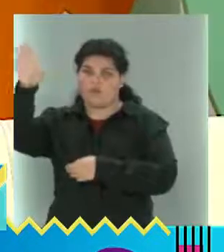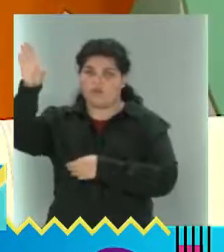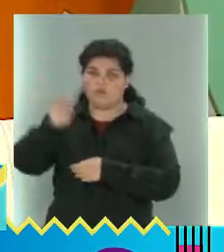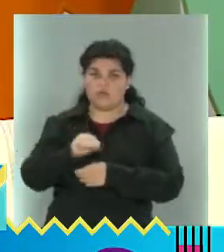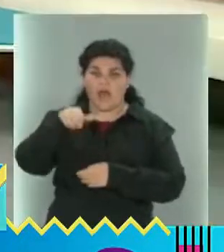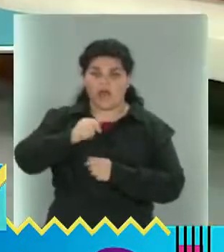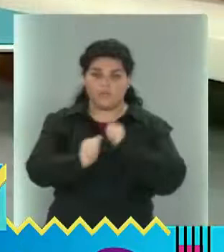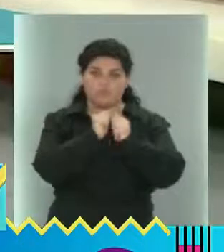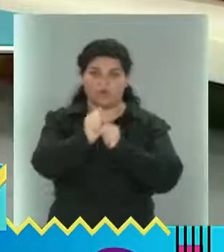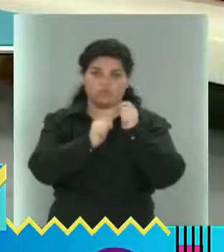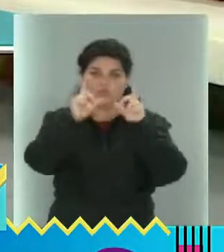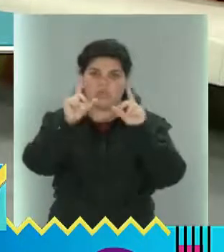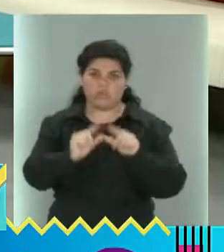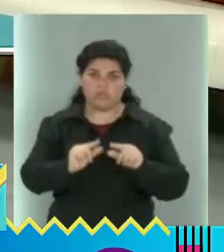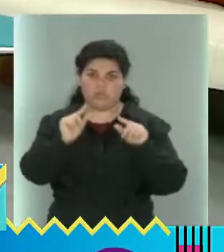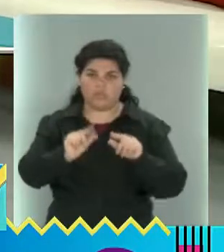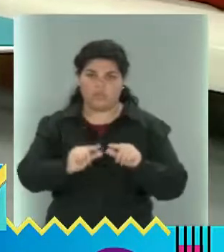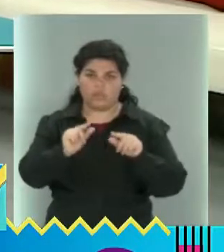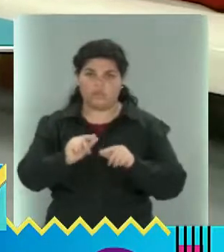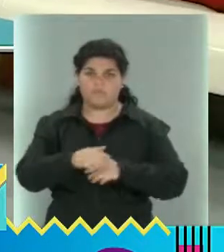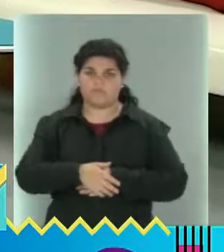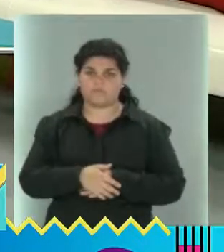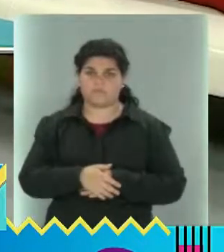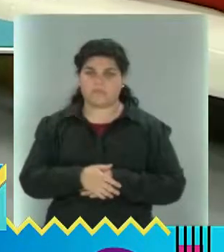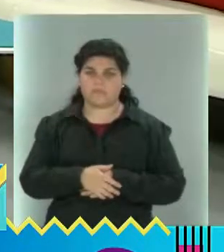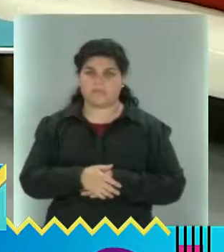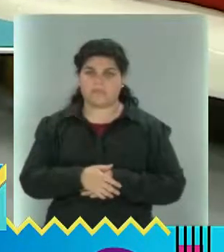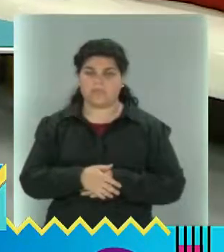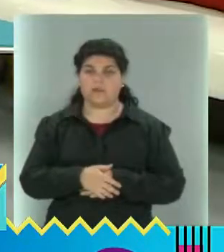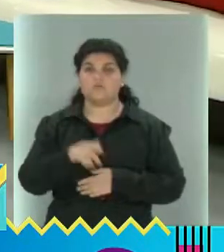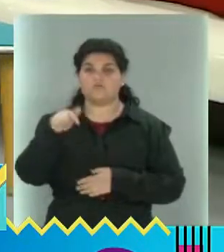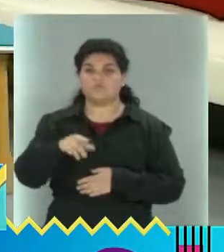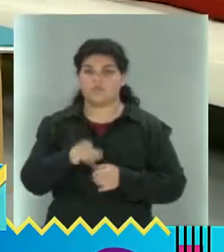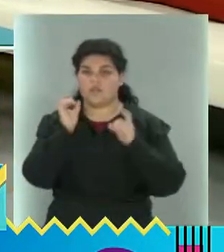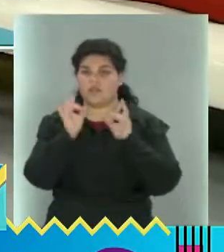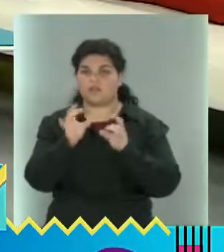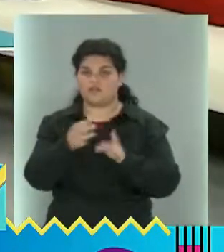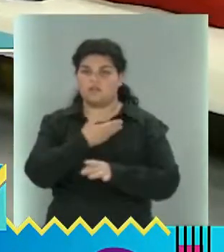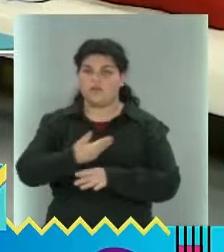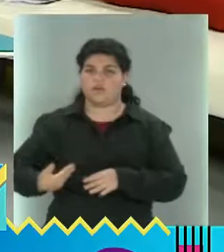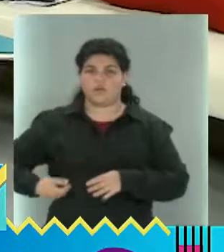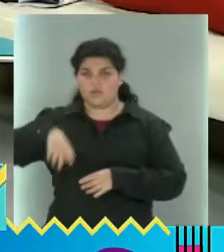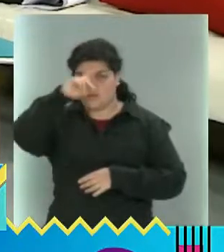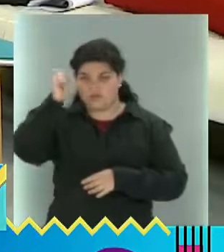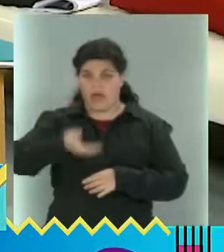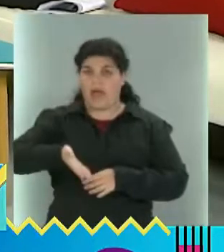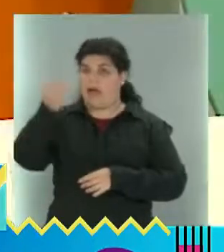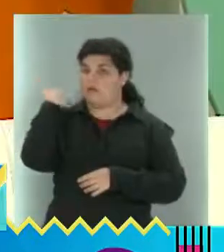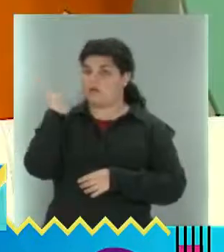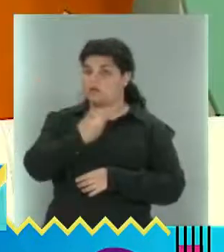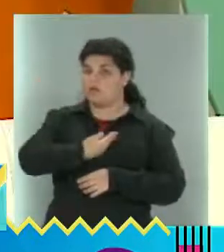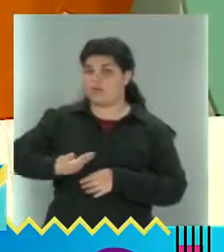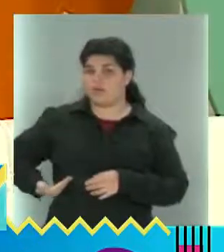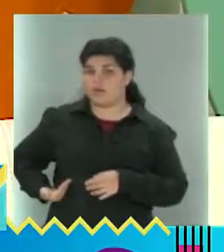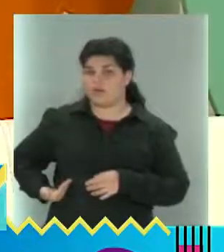producción. Una de las críticas que hacía el gobierno nacional a la administración anterior era que